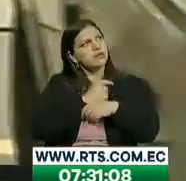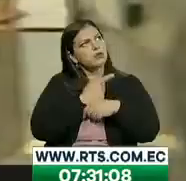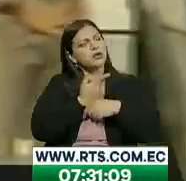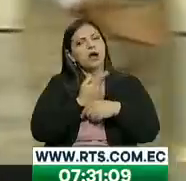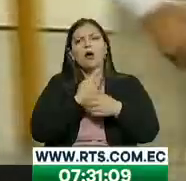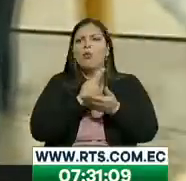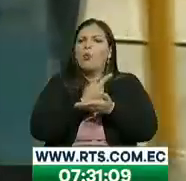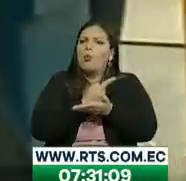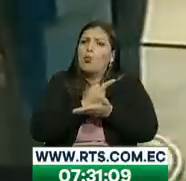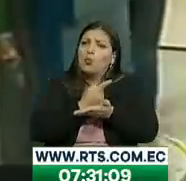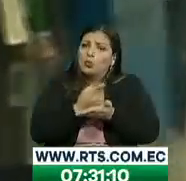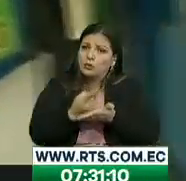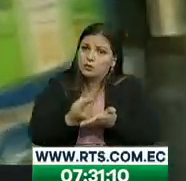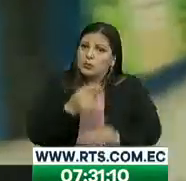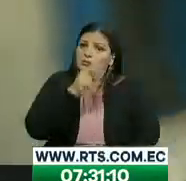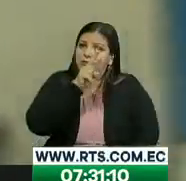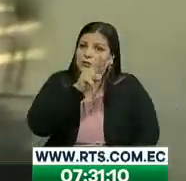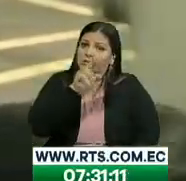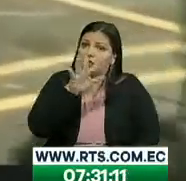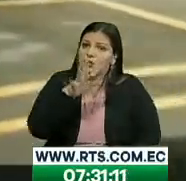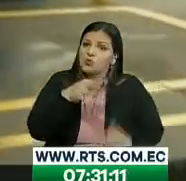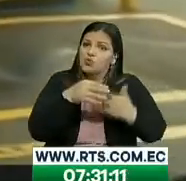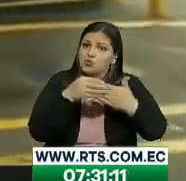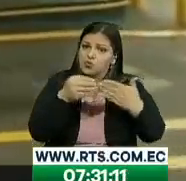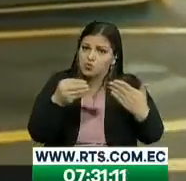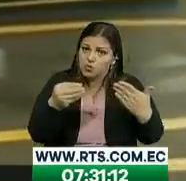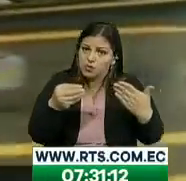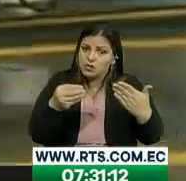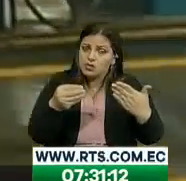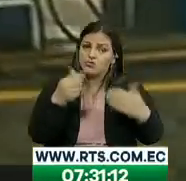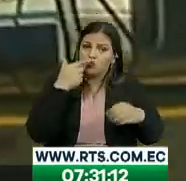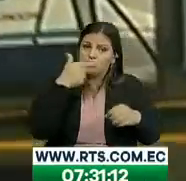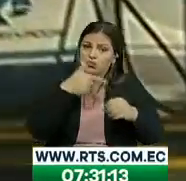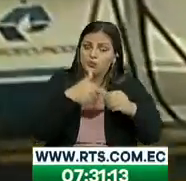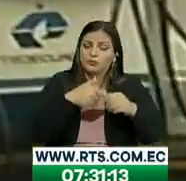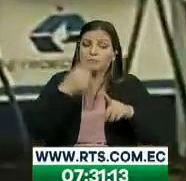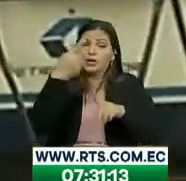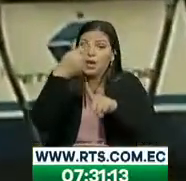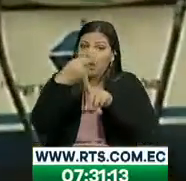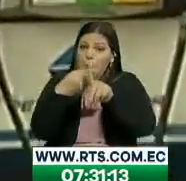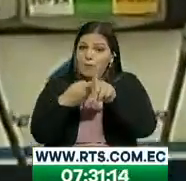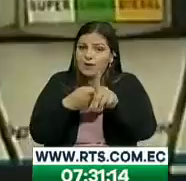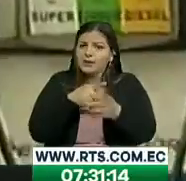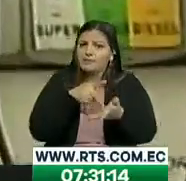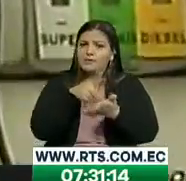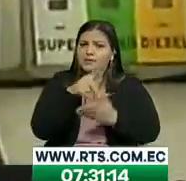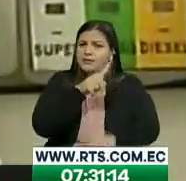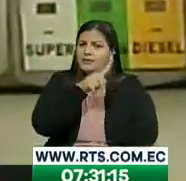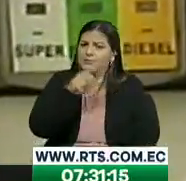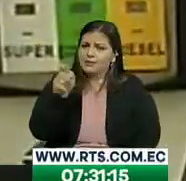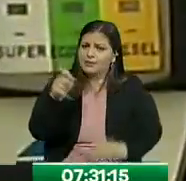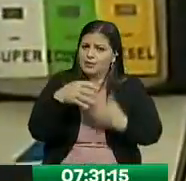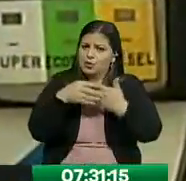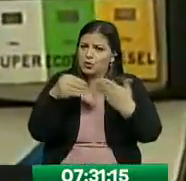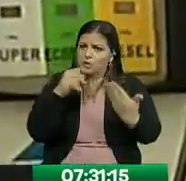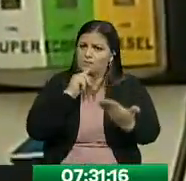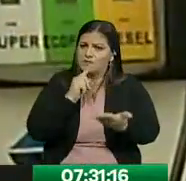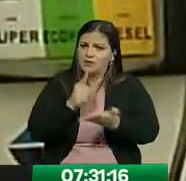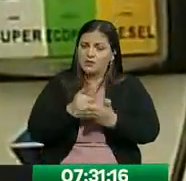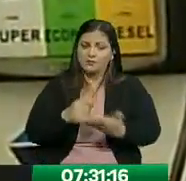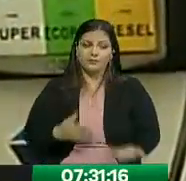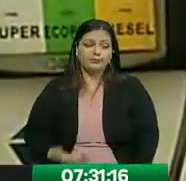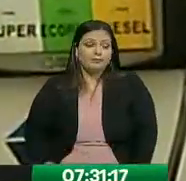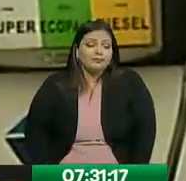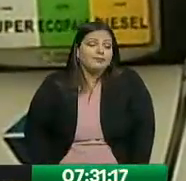mes. ¿De dónde va a sacar estos $100 para poder paliar un poco su economía? Hay que buscarla, porque